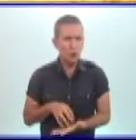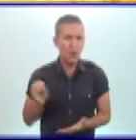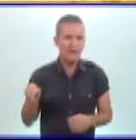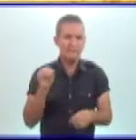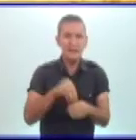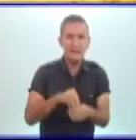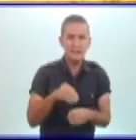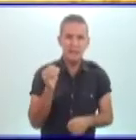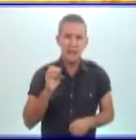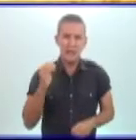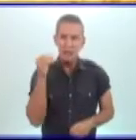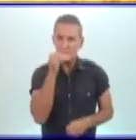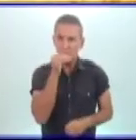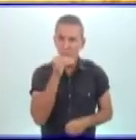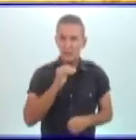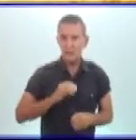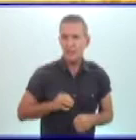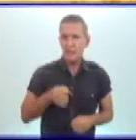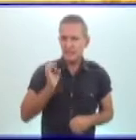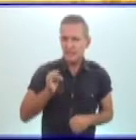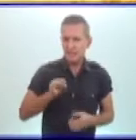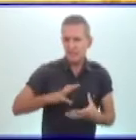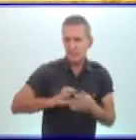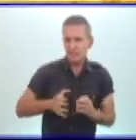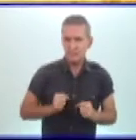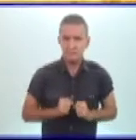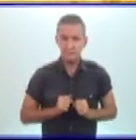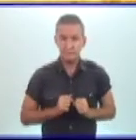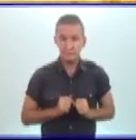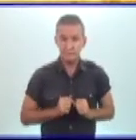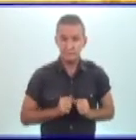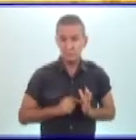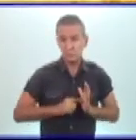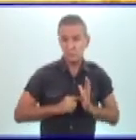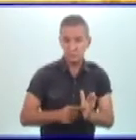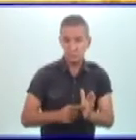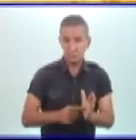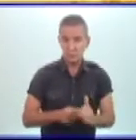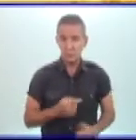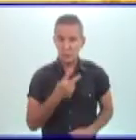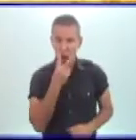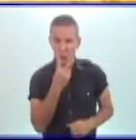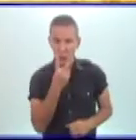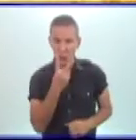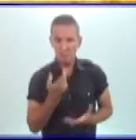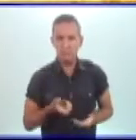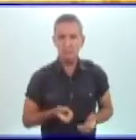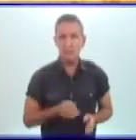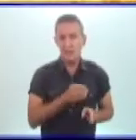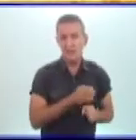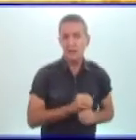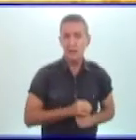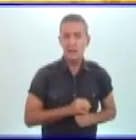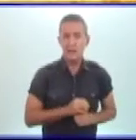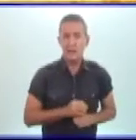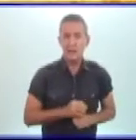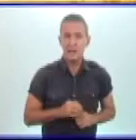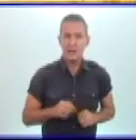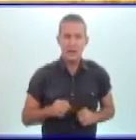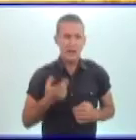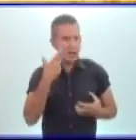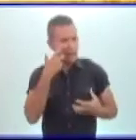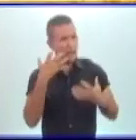de la misma manera? Yo les propongo nuestra sección Clio Curiosidad. Sí, una sesión con datos curiosos,